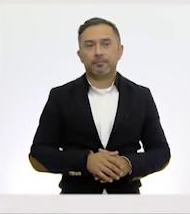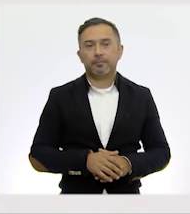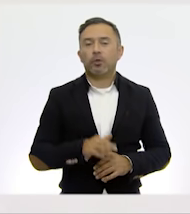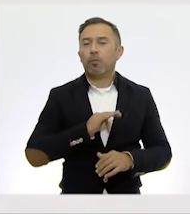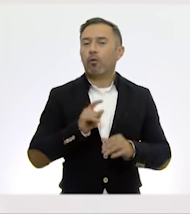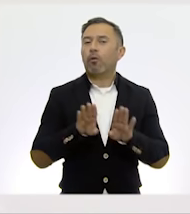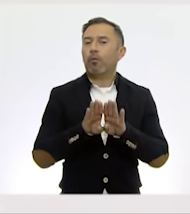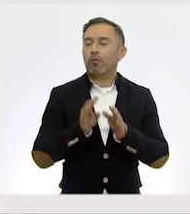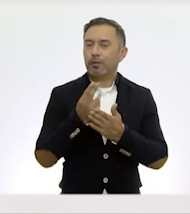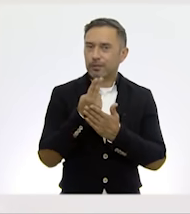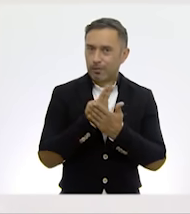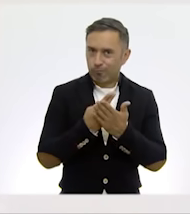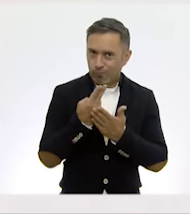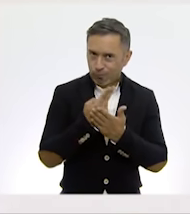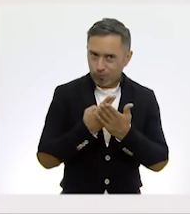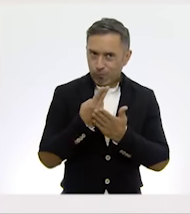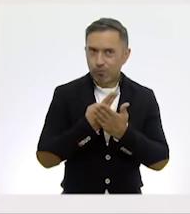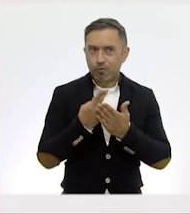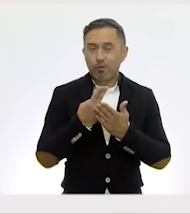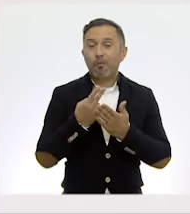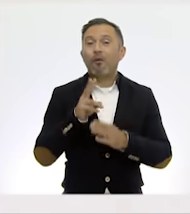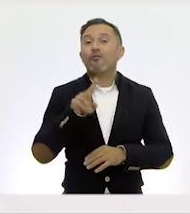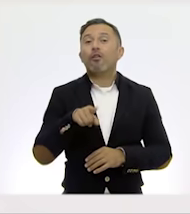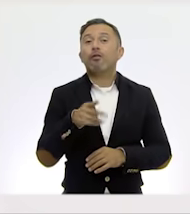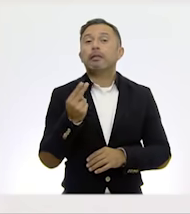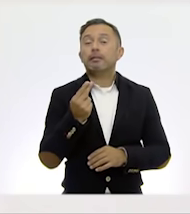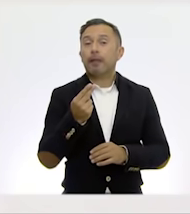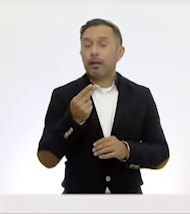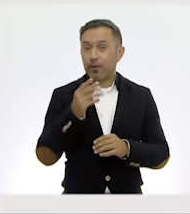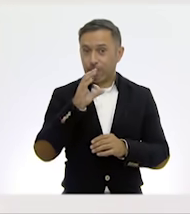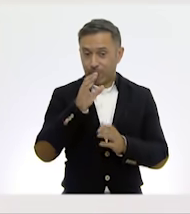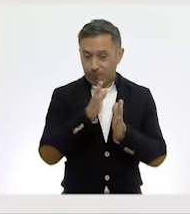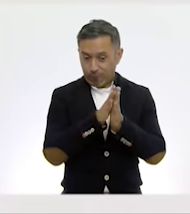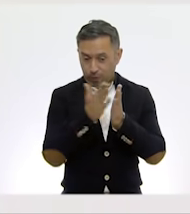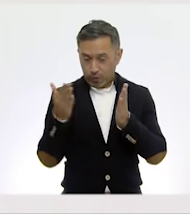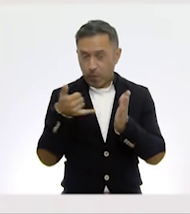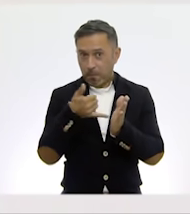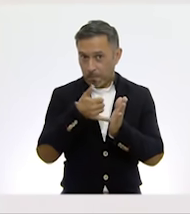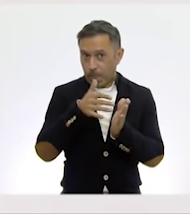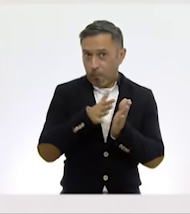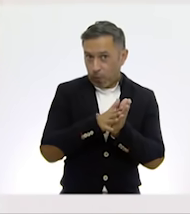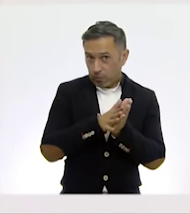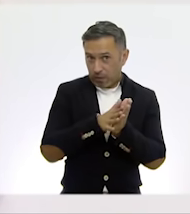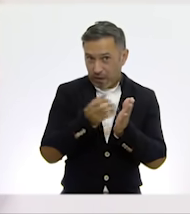Dibujos. Porque no es necesario que un folleto esté impreso, de hecho lo podemos hacer a mano.